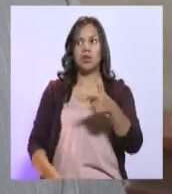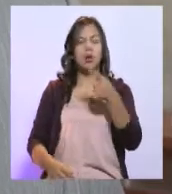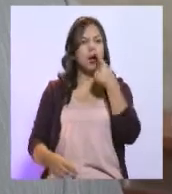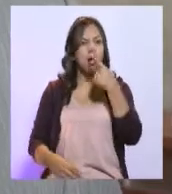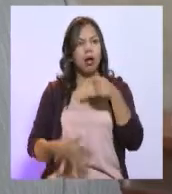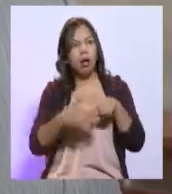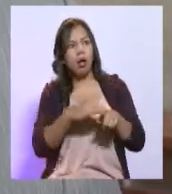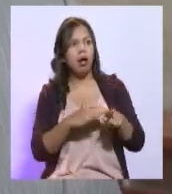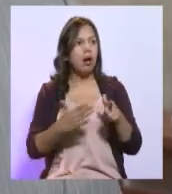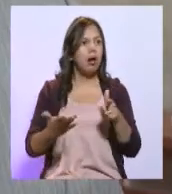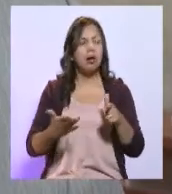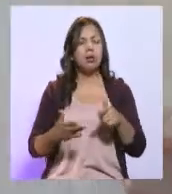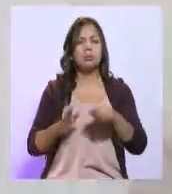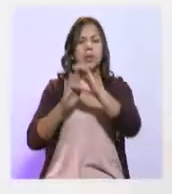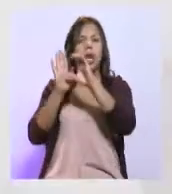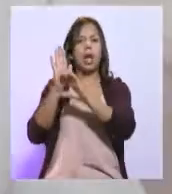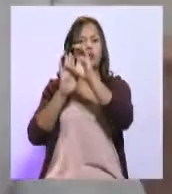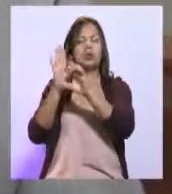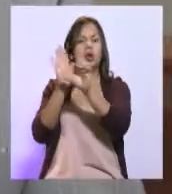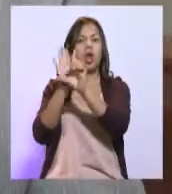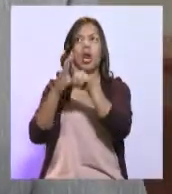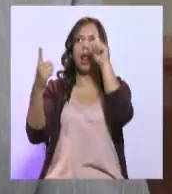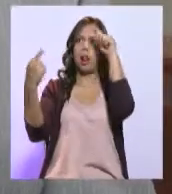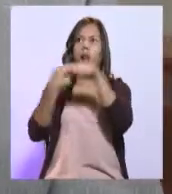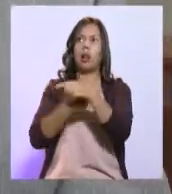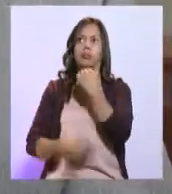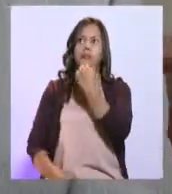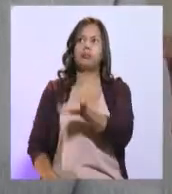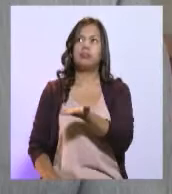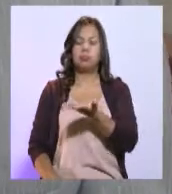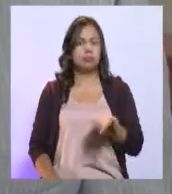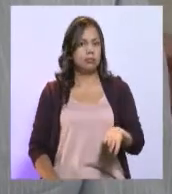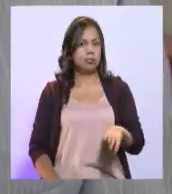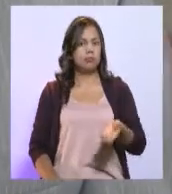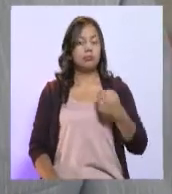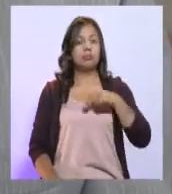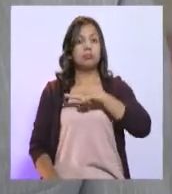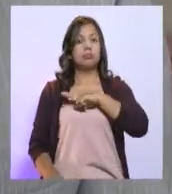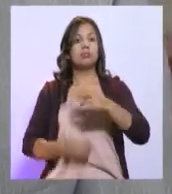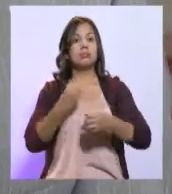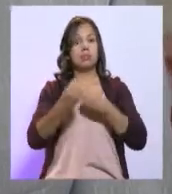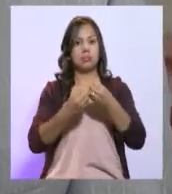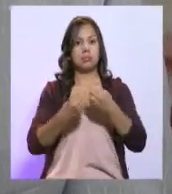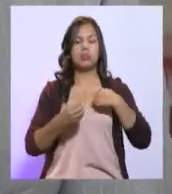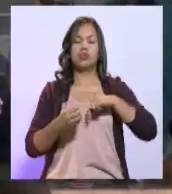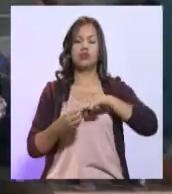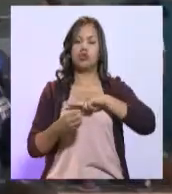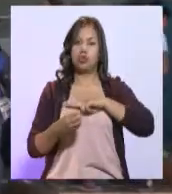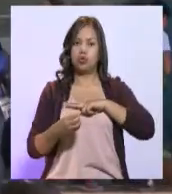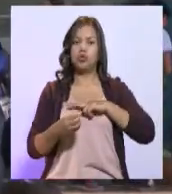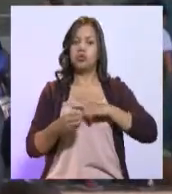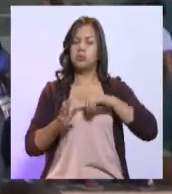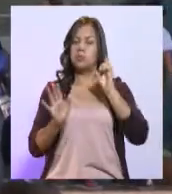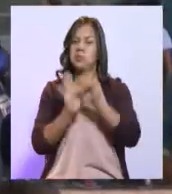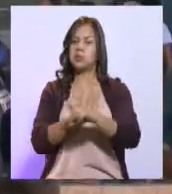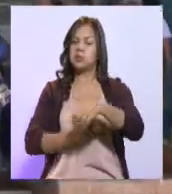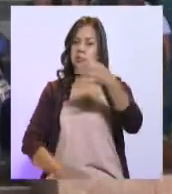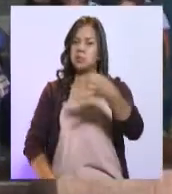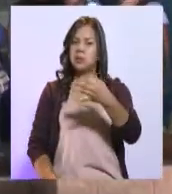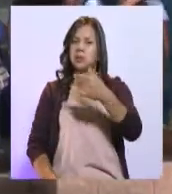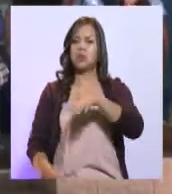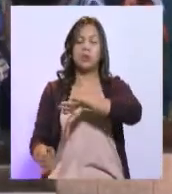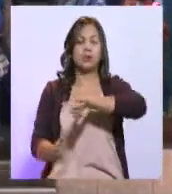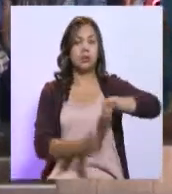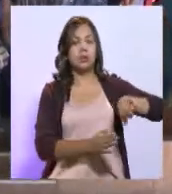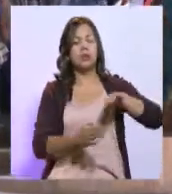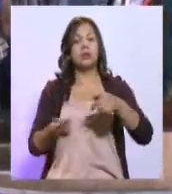margen de lo establecido en la Constitución y la ley. No descartamos tomar las medidas de carácter jurídico. Por su parte, los estudiantes y